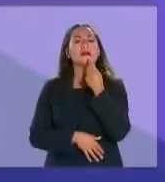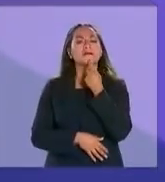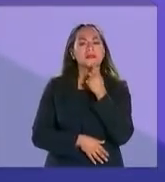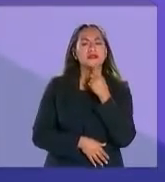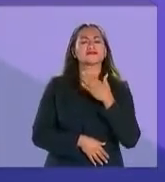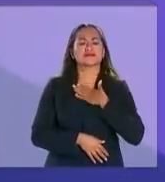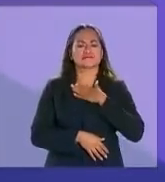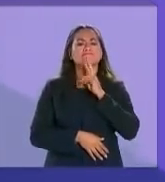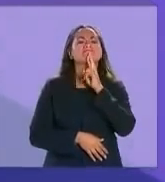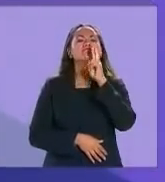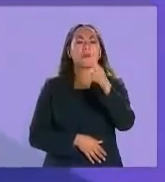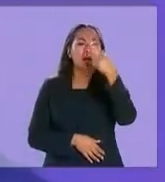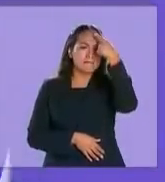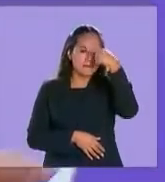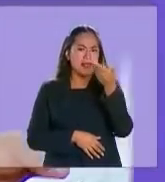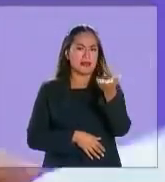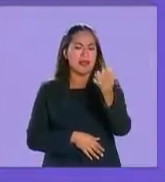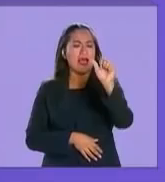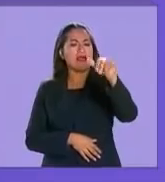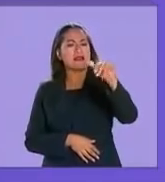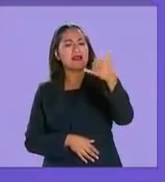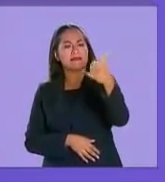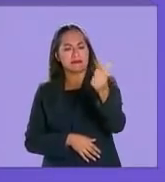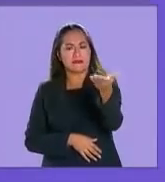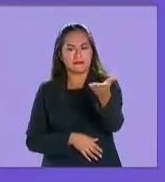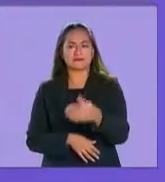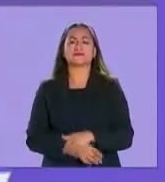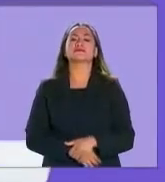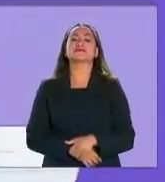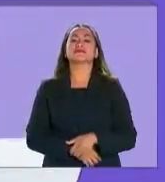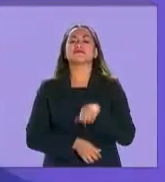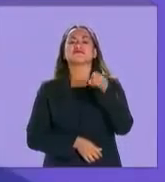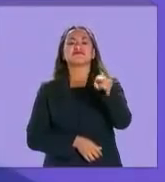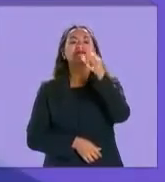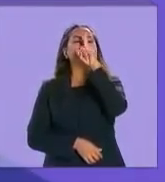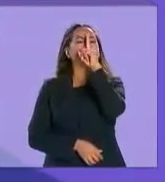nadie qué es un mentiroso